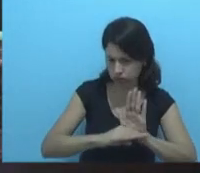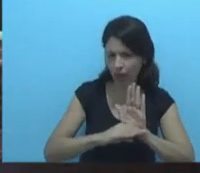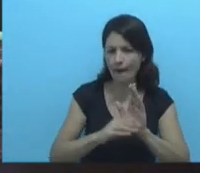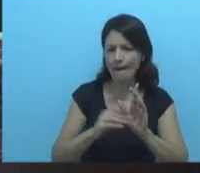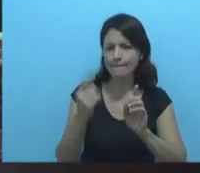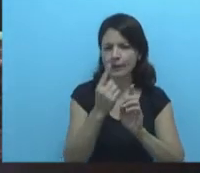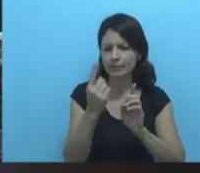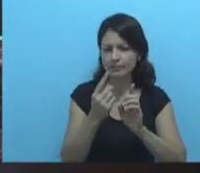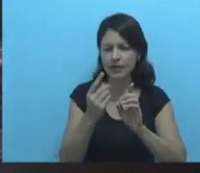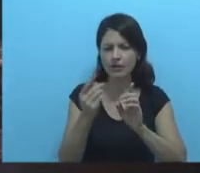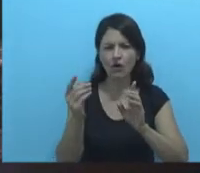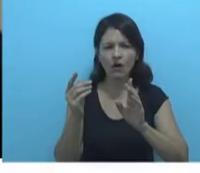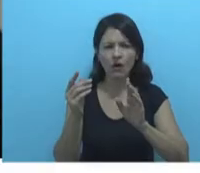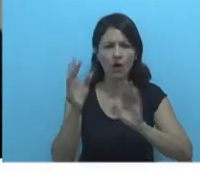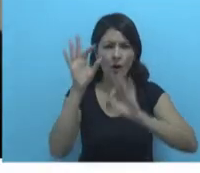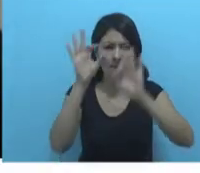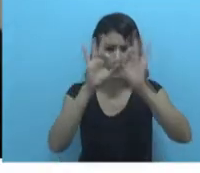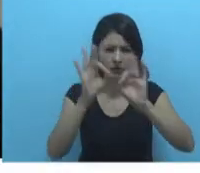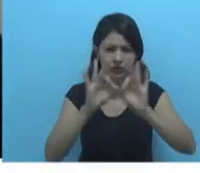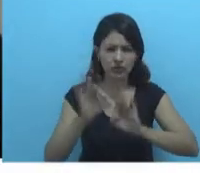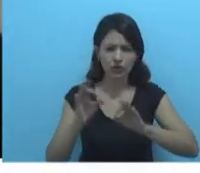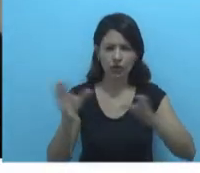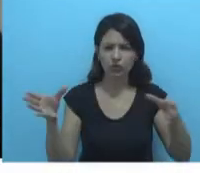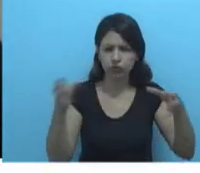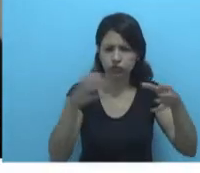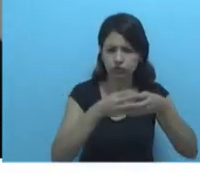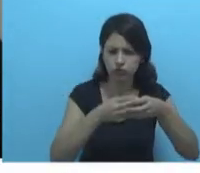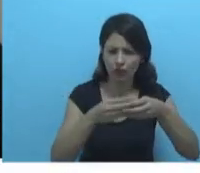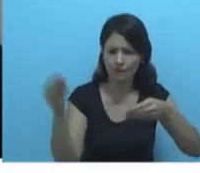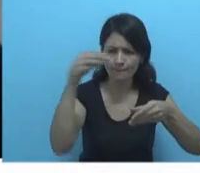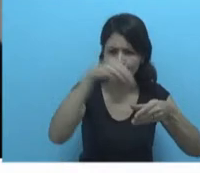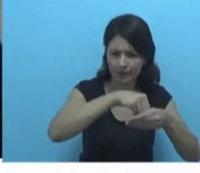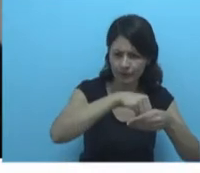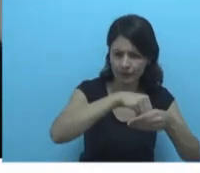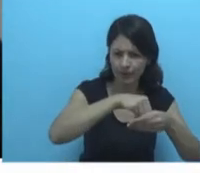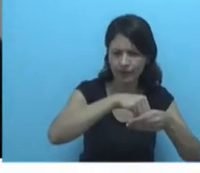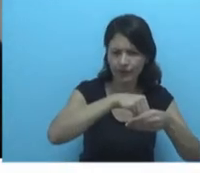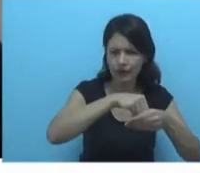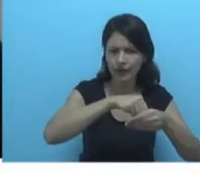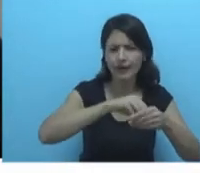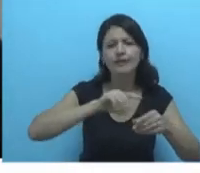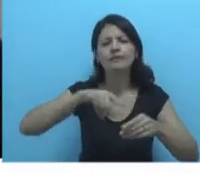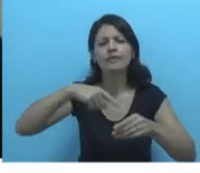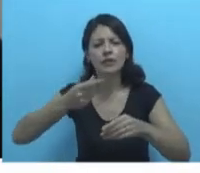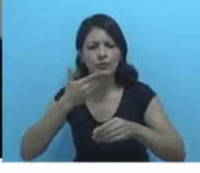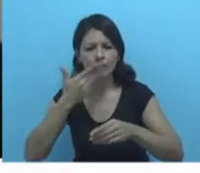eso. Terminados los proyectos, se va a hacer. Sí, sobre este. ¿Cómo?